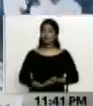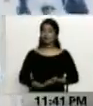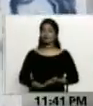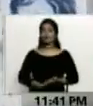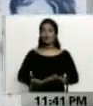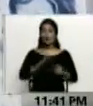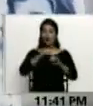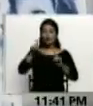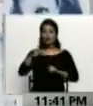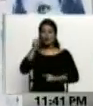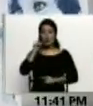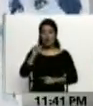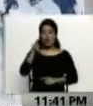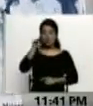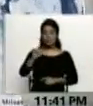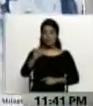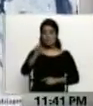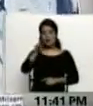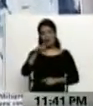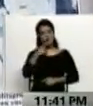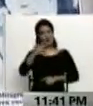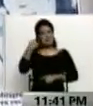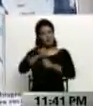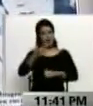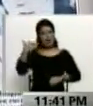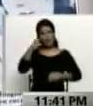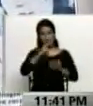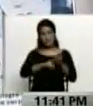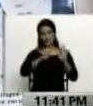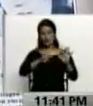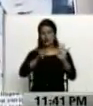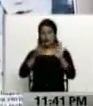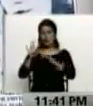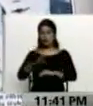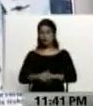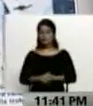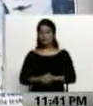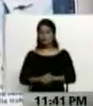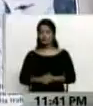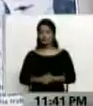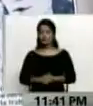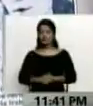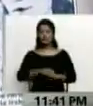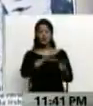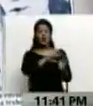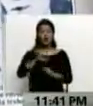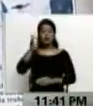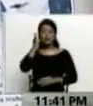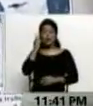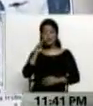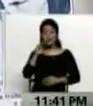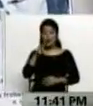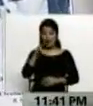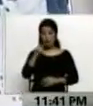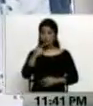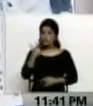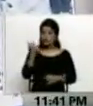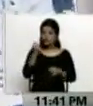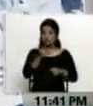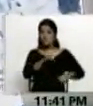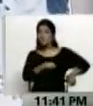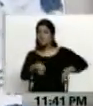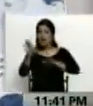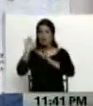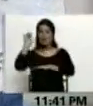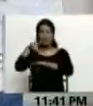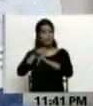alguno Ana marcano espera el 74 milagro Sánchez la quieren enviar para maracay y ella trabaja